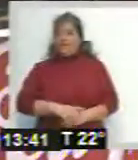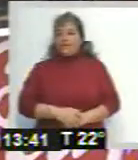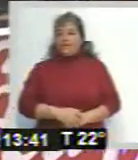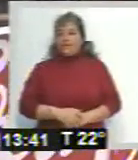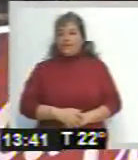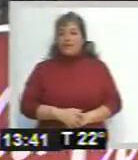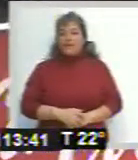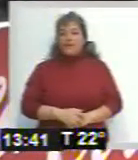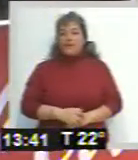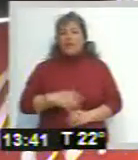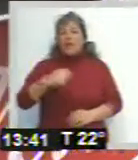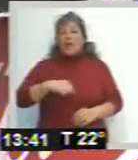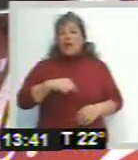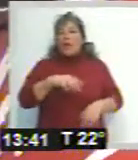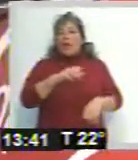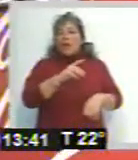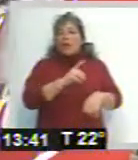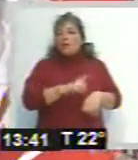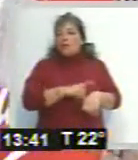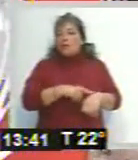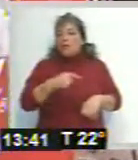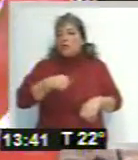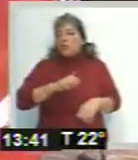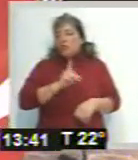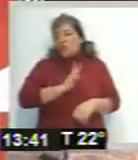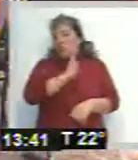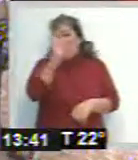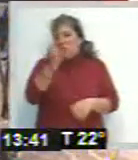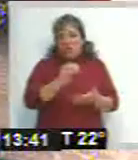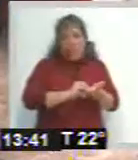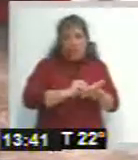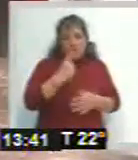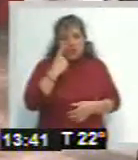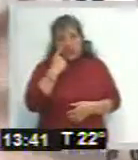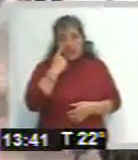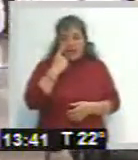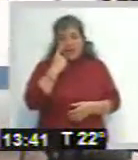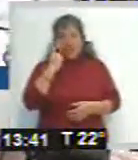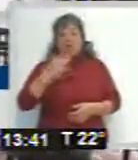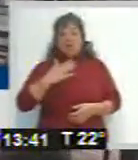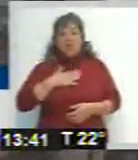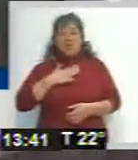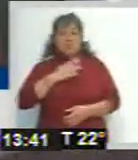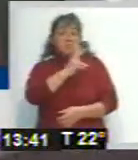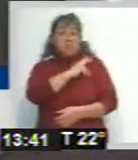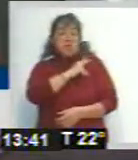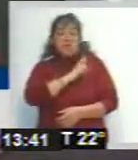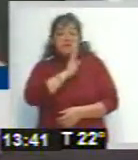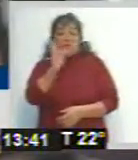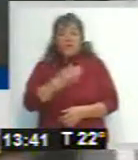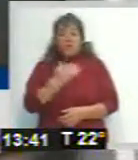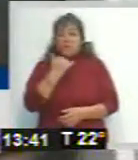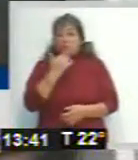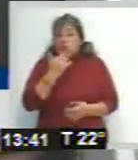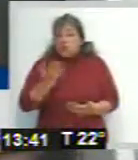Me han comentado los pasos que yo no he ido al Consejo Deliberante. El patrón mío ha ido, pero yo no fui, no sé la verdad que.